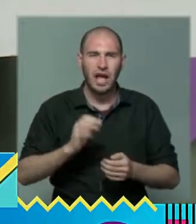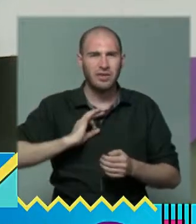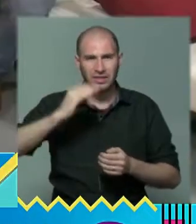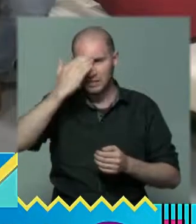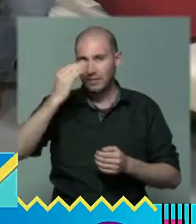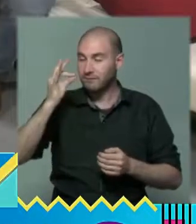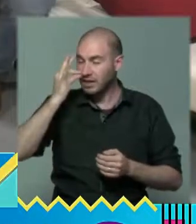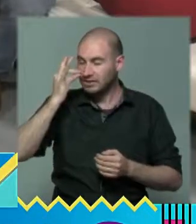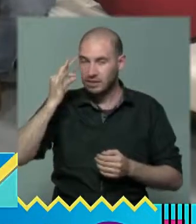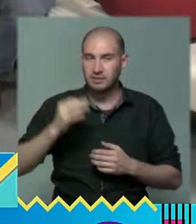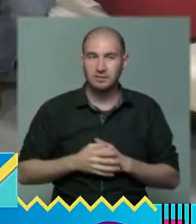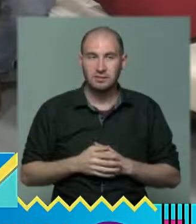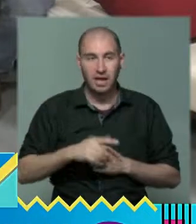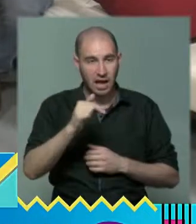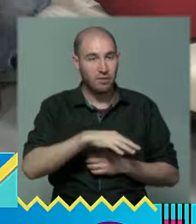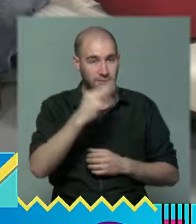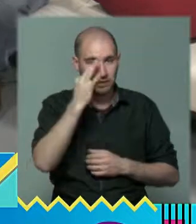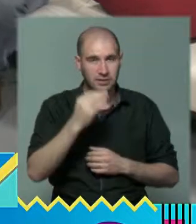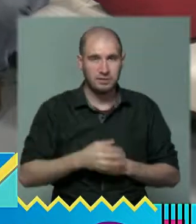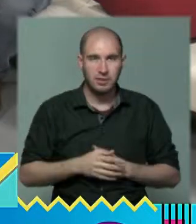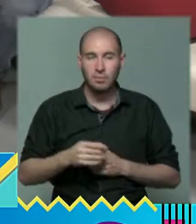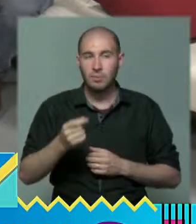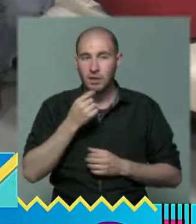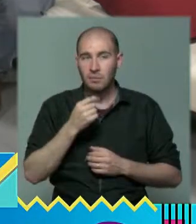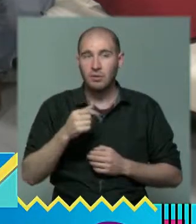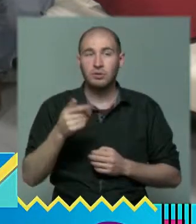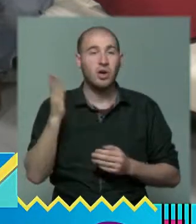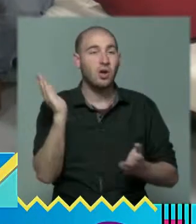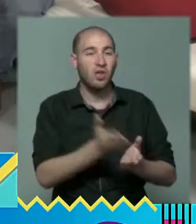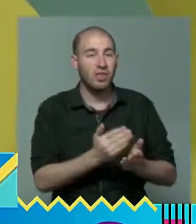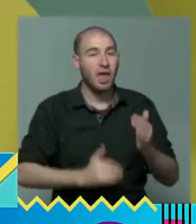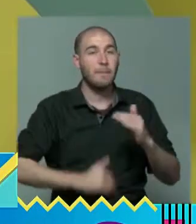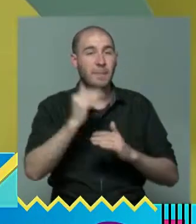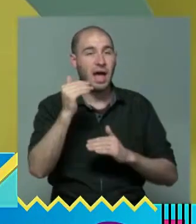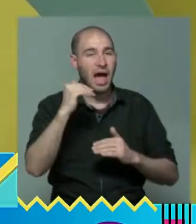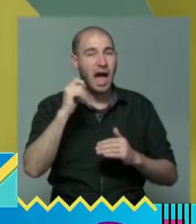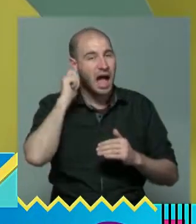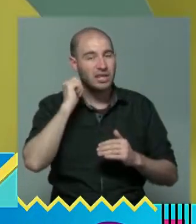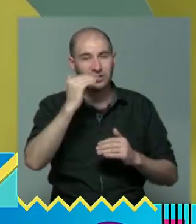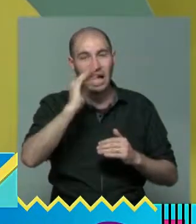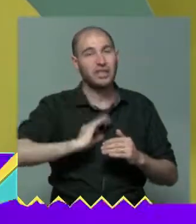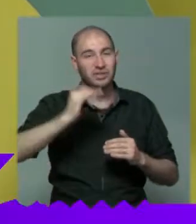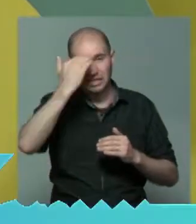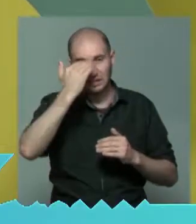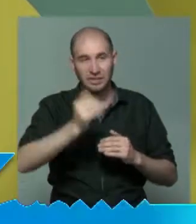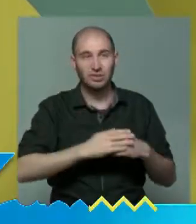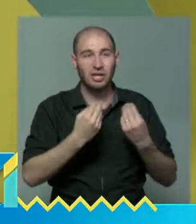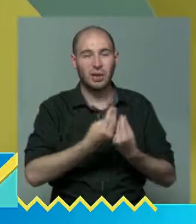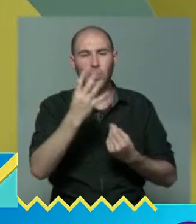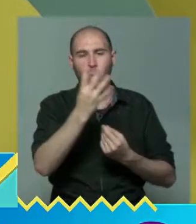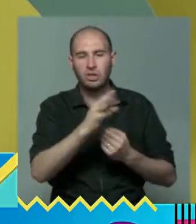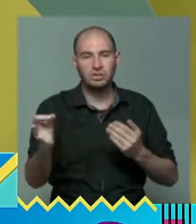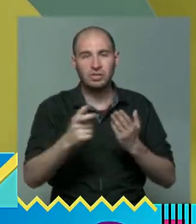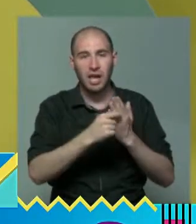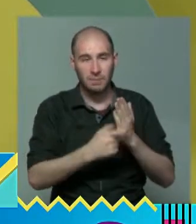¿no? 20 años en el Ahora, caso de ser un Yo abuso no he visto sexual una condena agravado. mayor de 15 años hoy en los 400 expedientes que leo